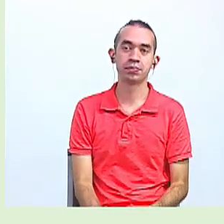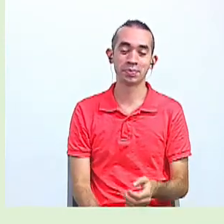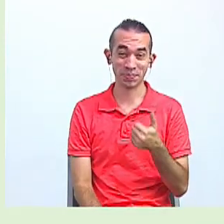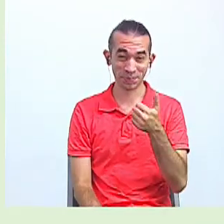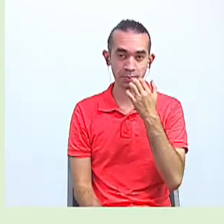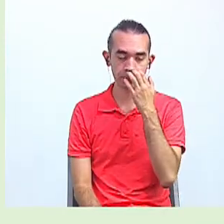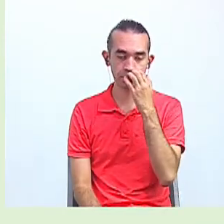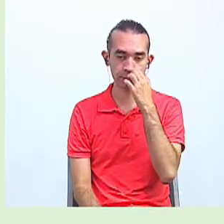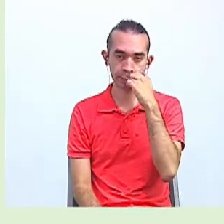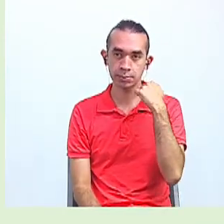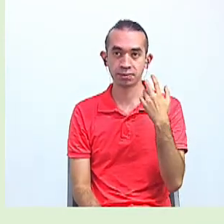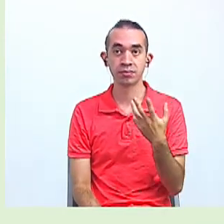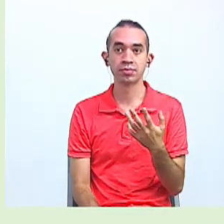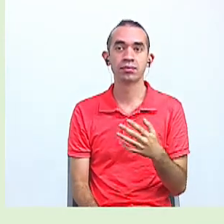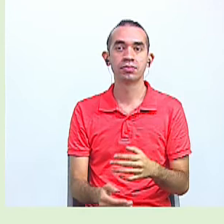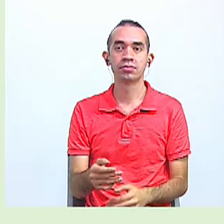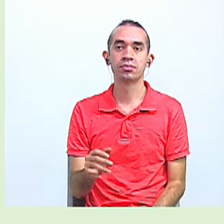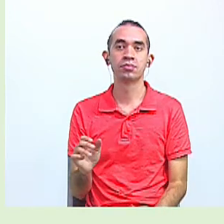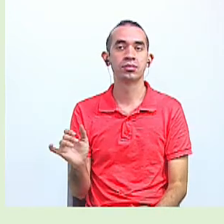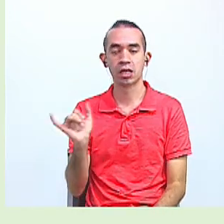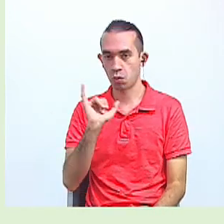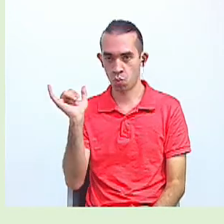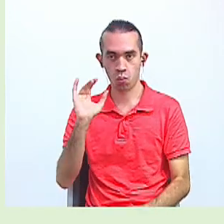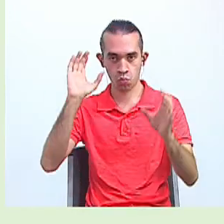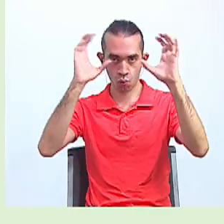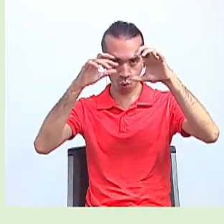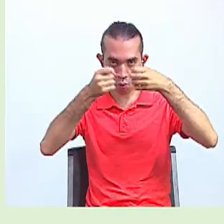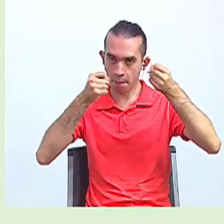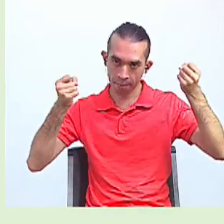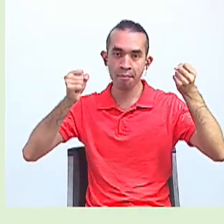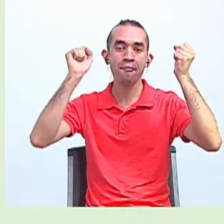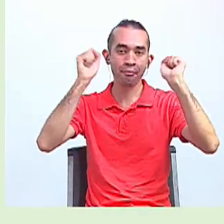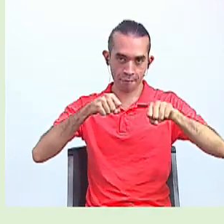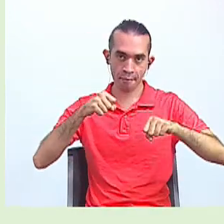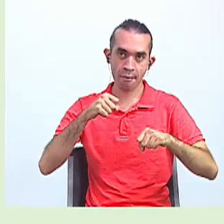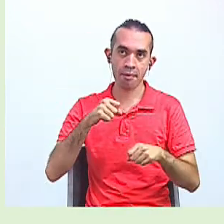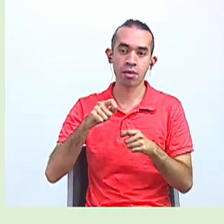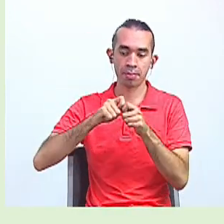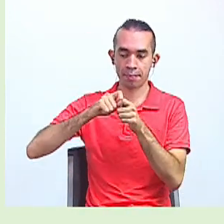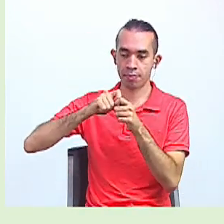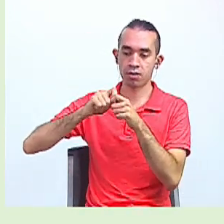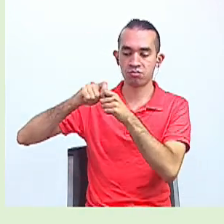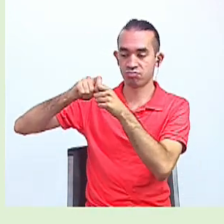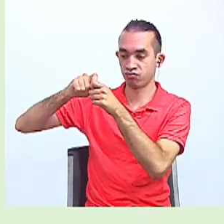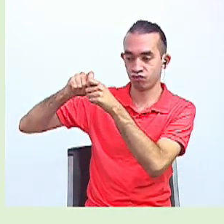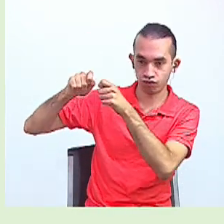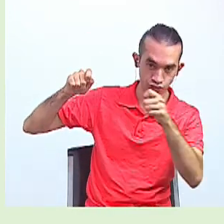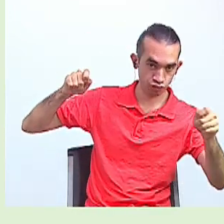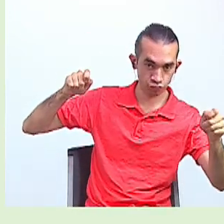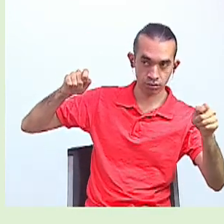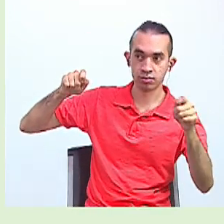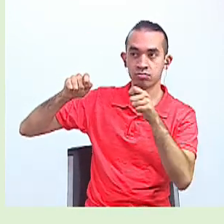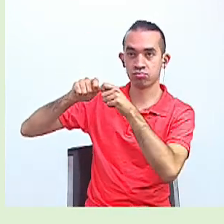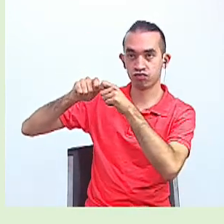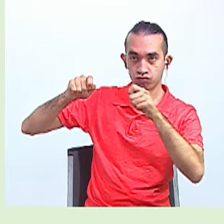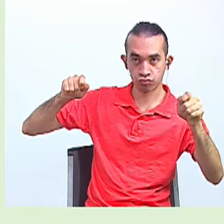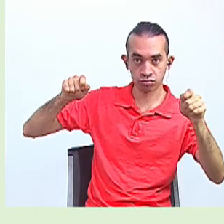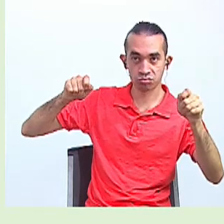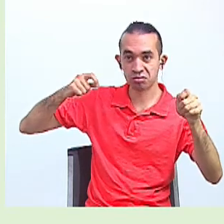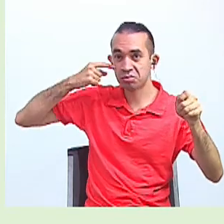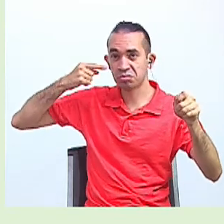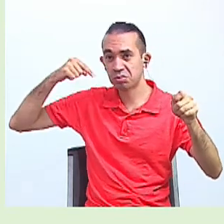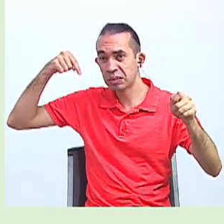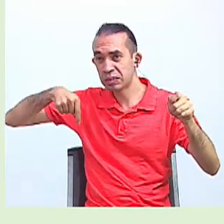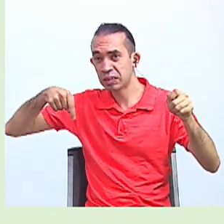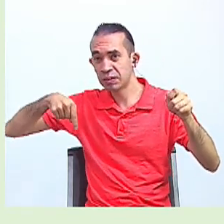Excelente. Mediante la misma herramienta de Google Maps podemos tener la medición de ese recorrido. Si ustedes ven ahí en la parte inferior